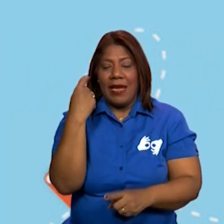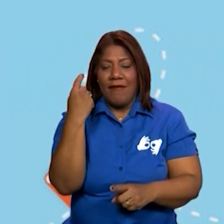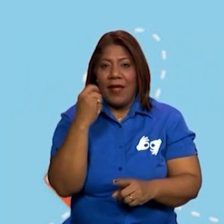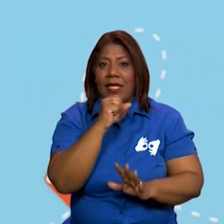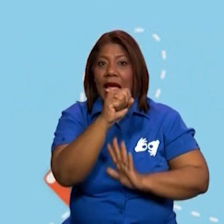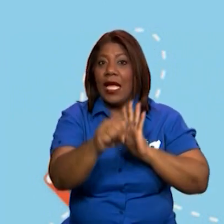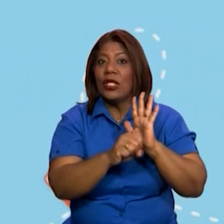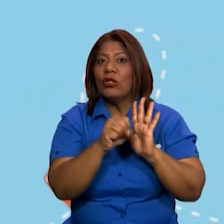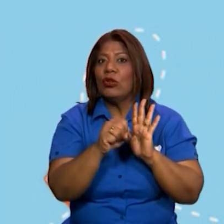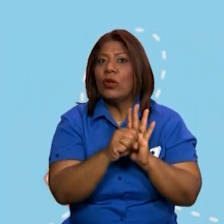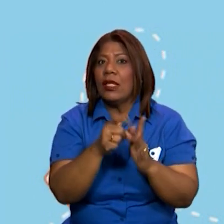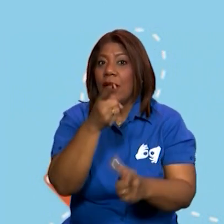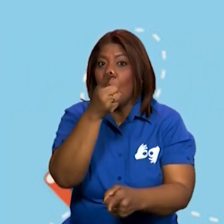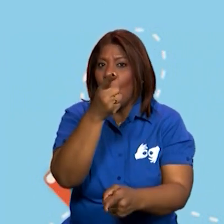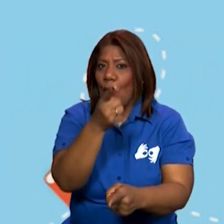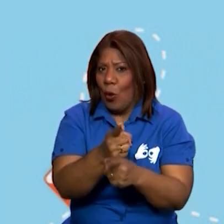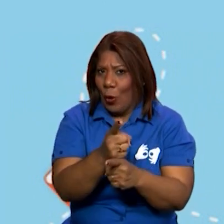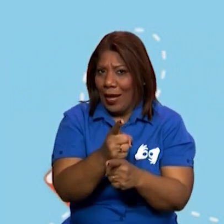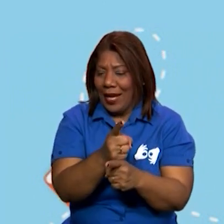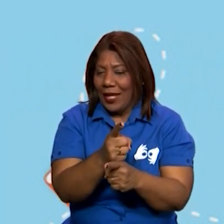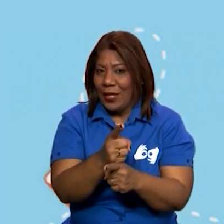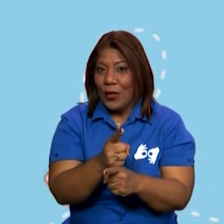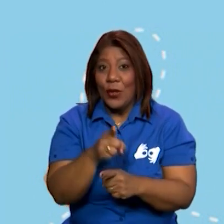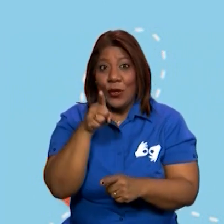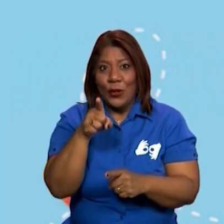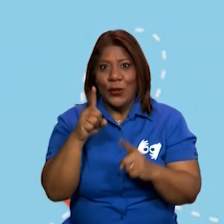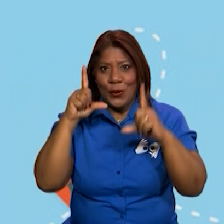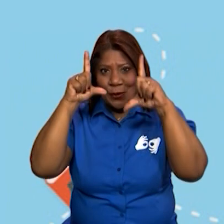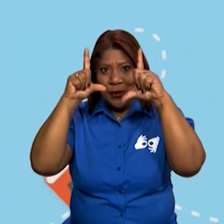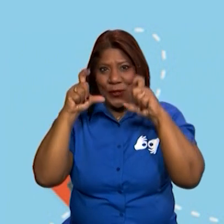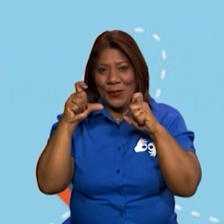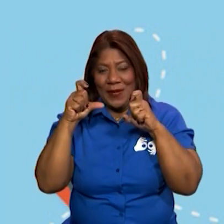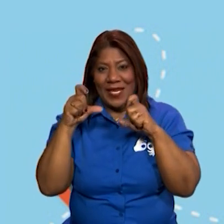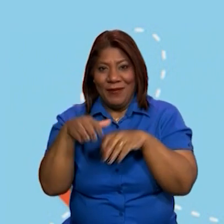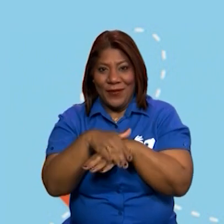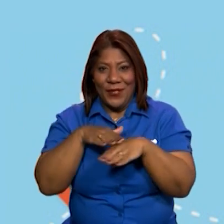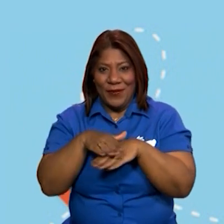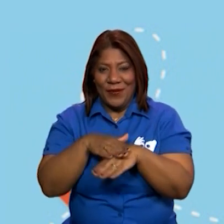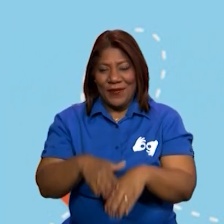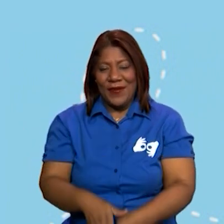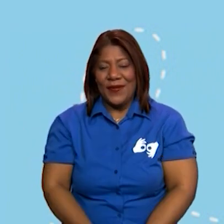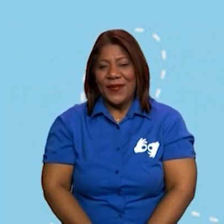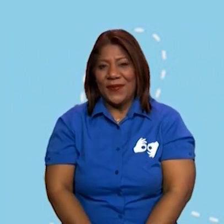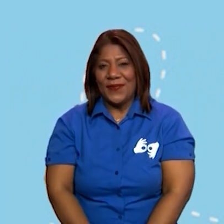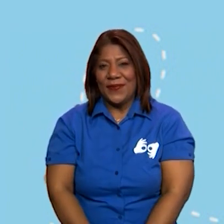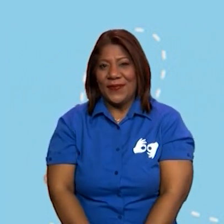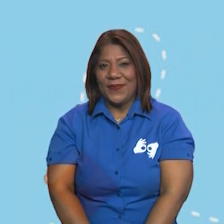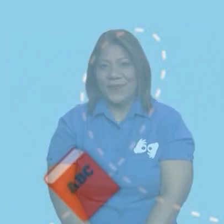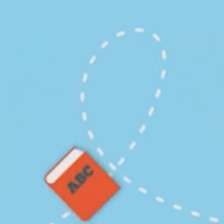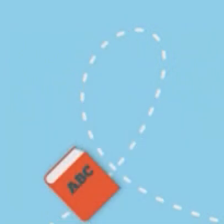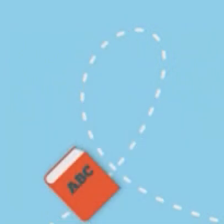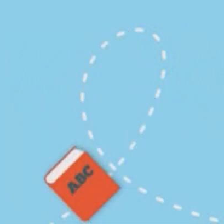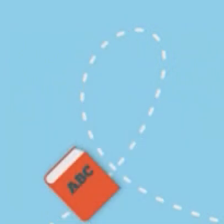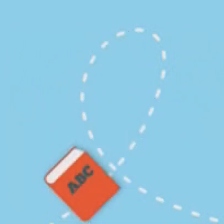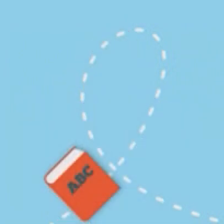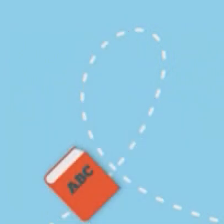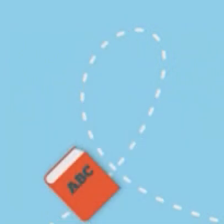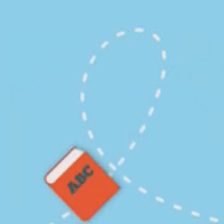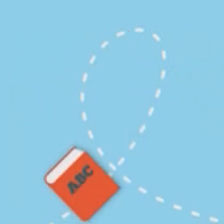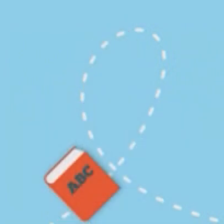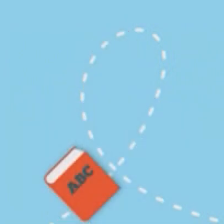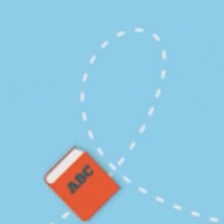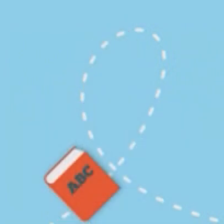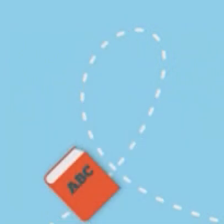adecuado. Vamos entonces a tomar una captura de pantalla para que esta actividad la terminemos en casa. La número